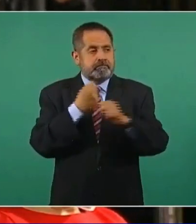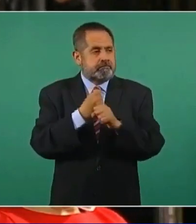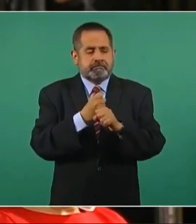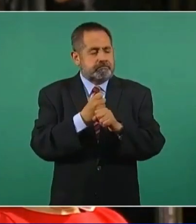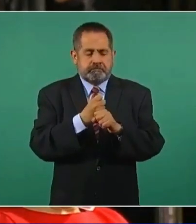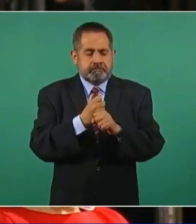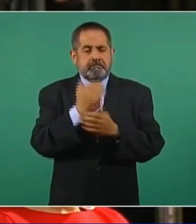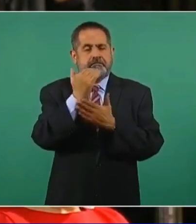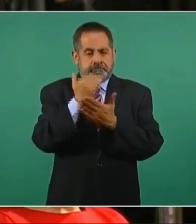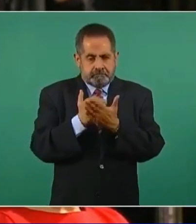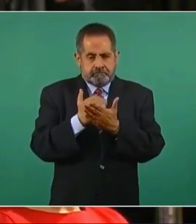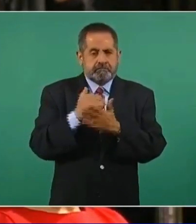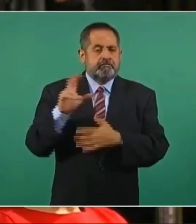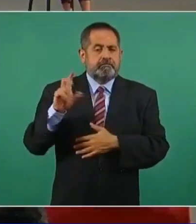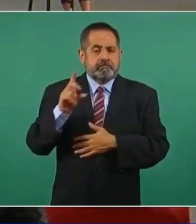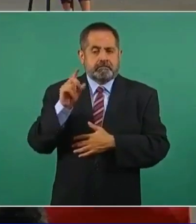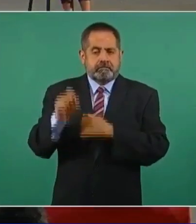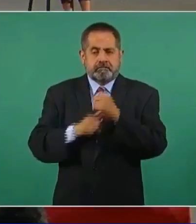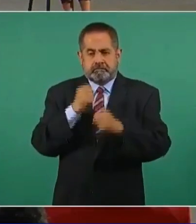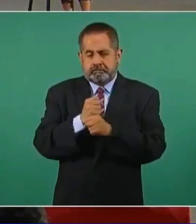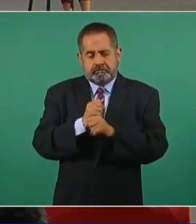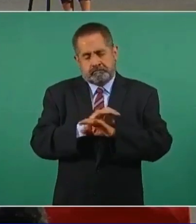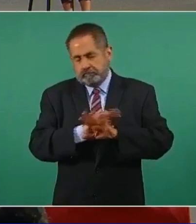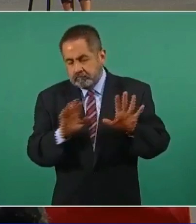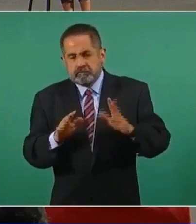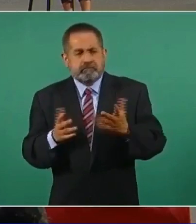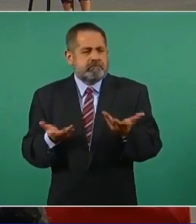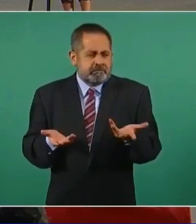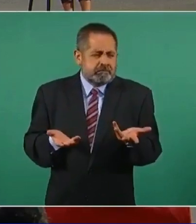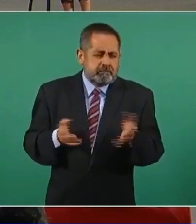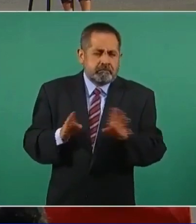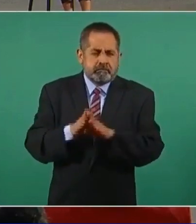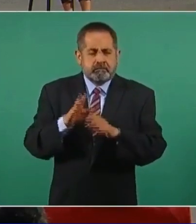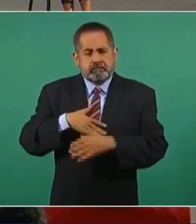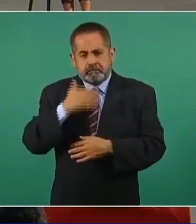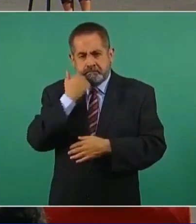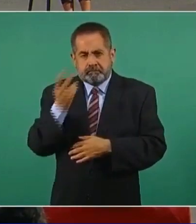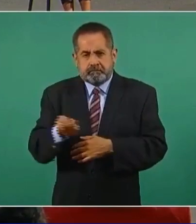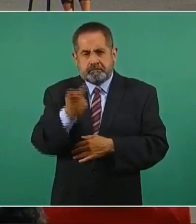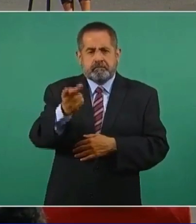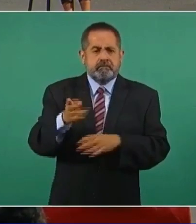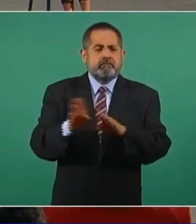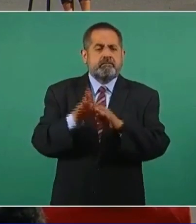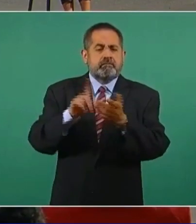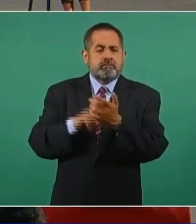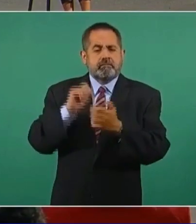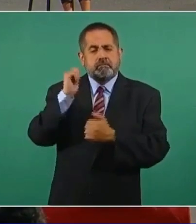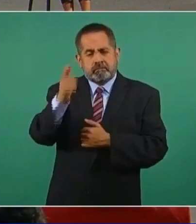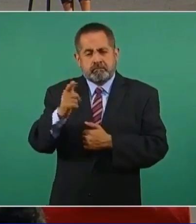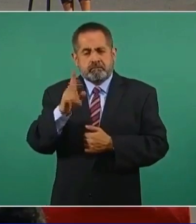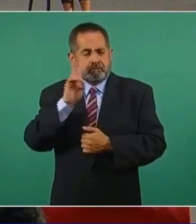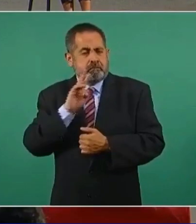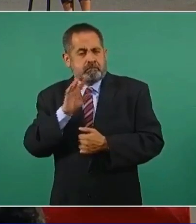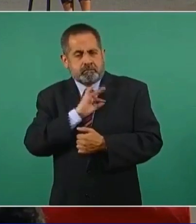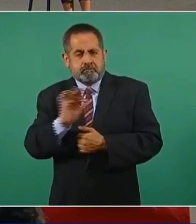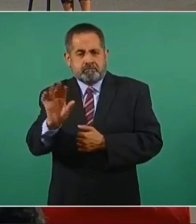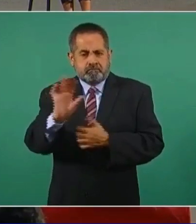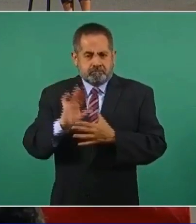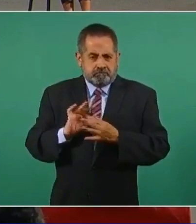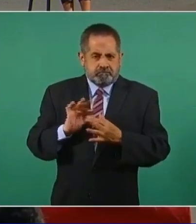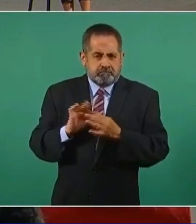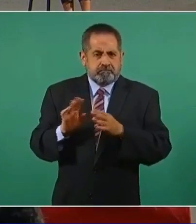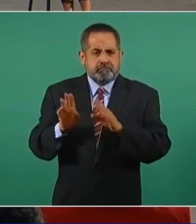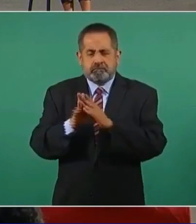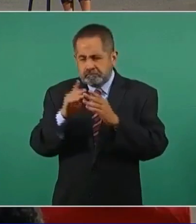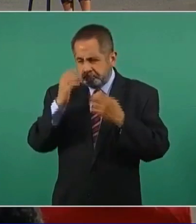años las concesiones, ¿no? Entonces yo quisiera preguntarles si no sería posible también que